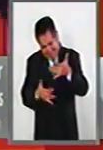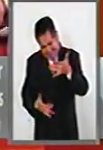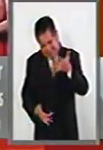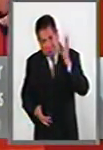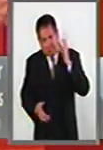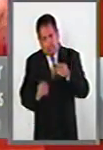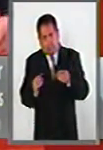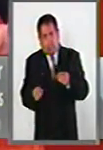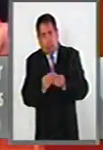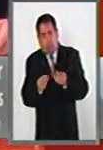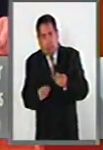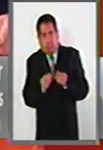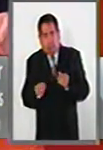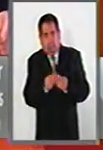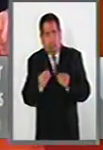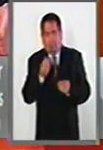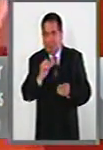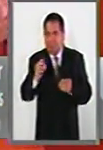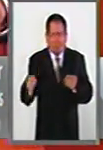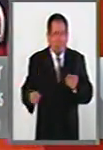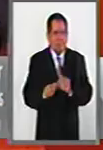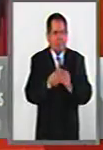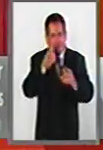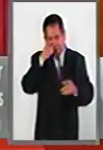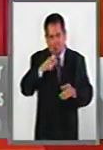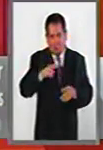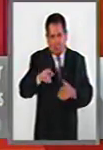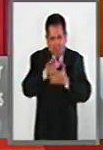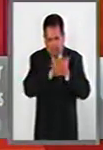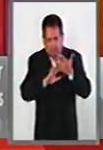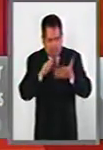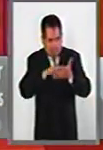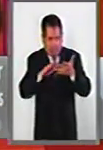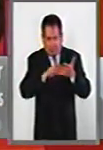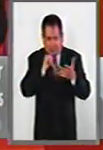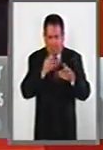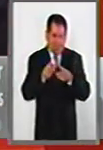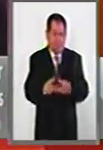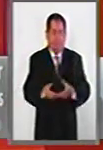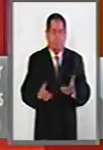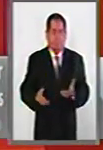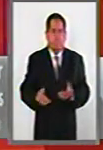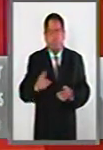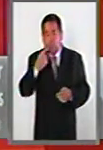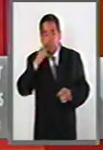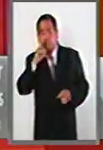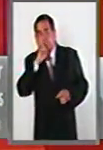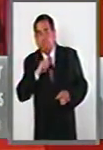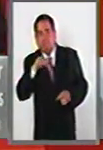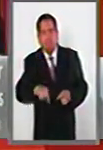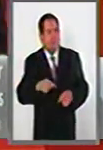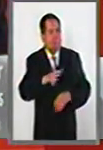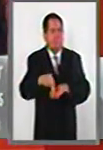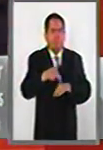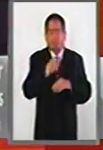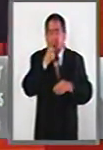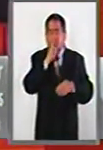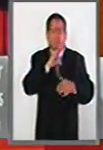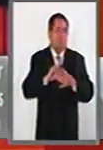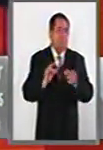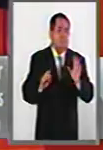están metiendo obligatoriamente para que nadie las lea, para que vean que es mentira lo que aquí se vino a decir, que